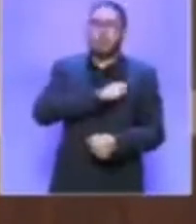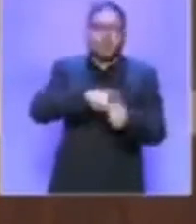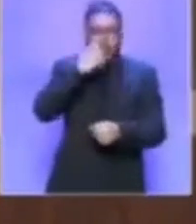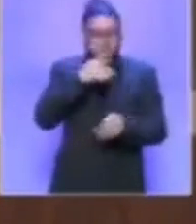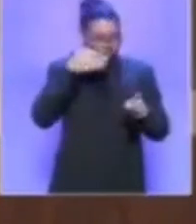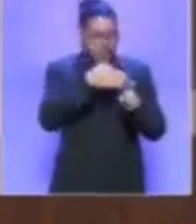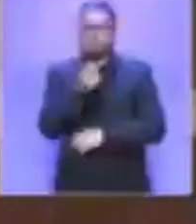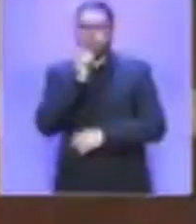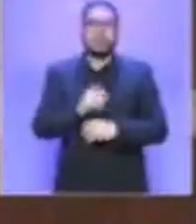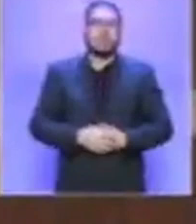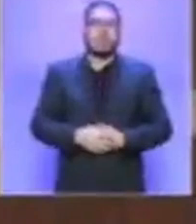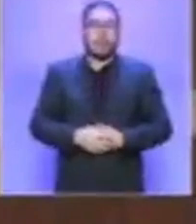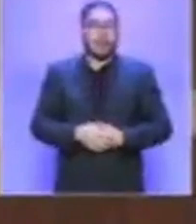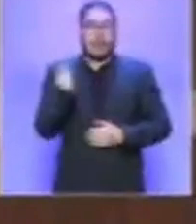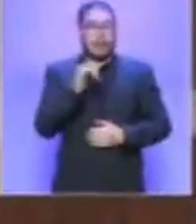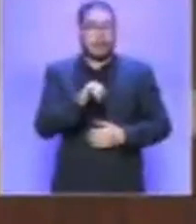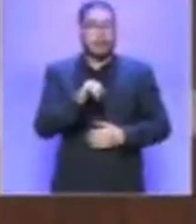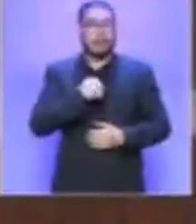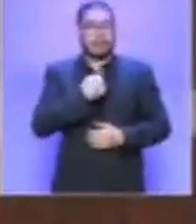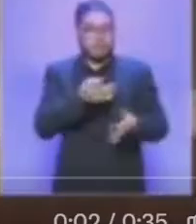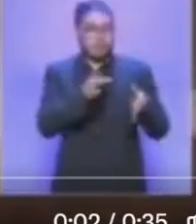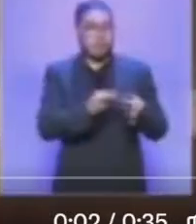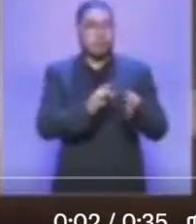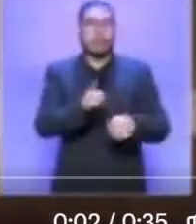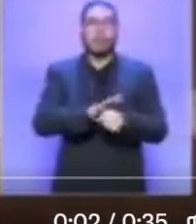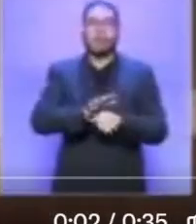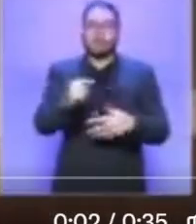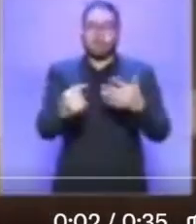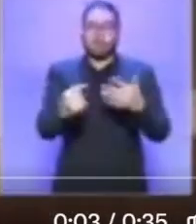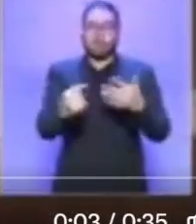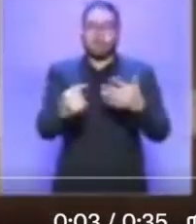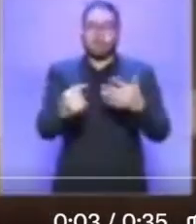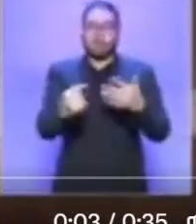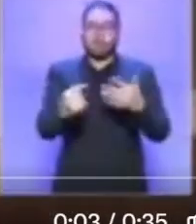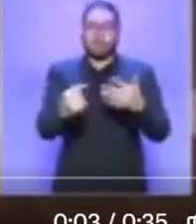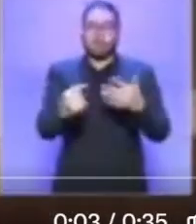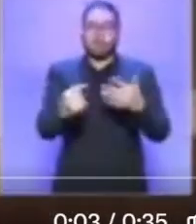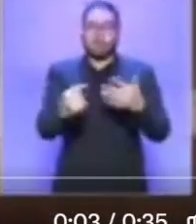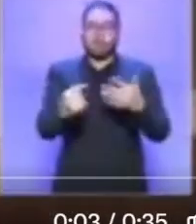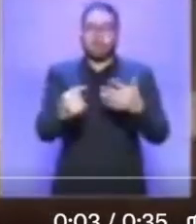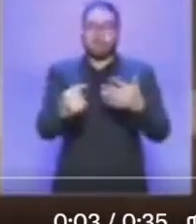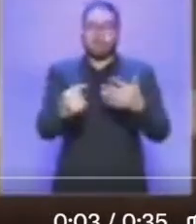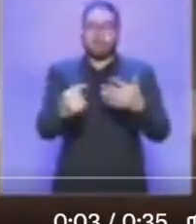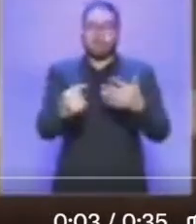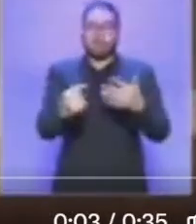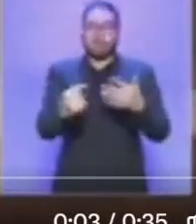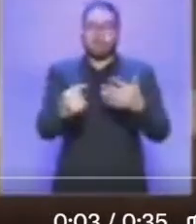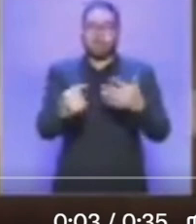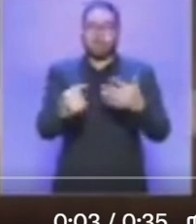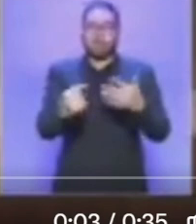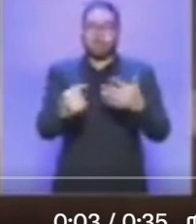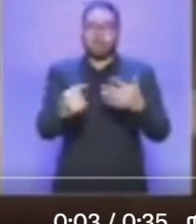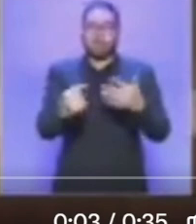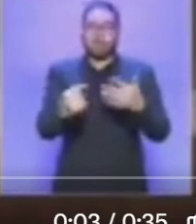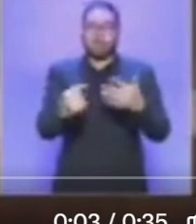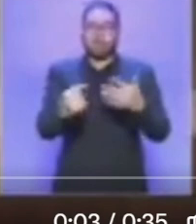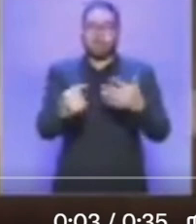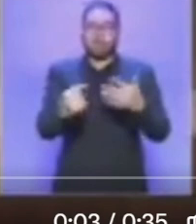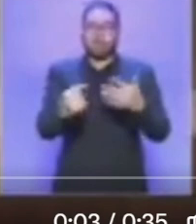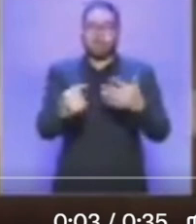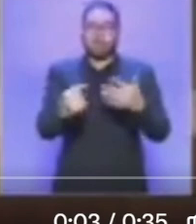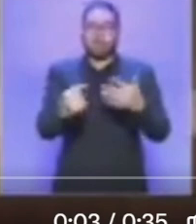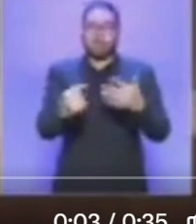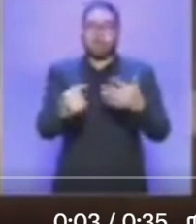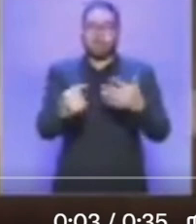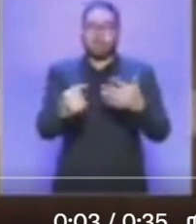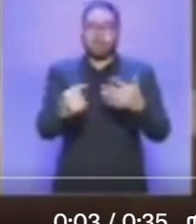institucional, entre otras. Y advierto que de tales circunstancias se desprende. Bueno, pues ahí está. Básicamente le dan palo, argumentan que como